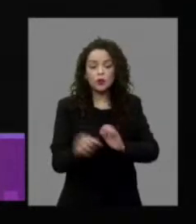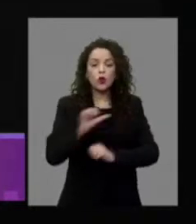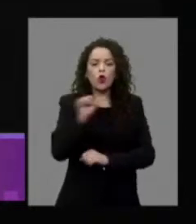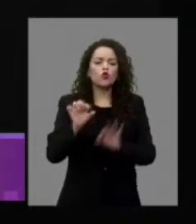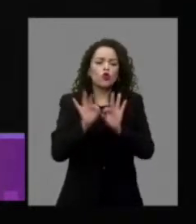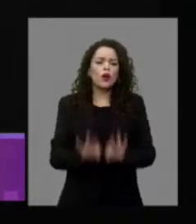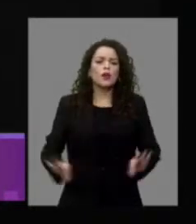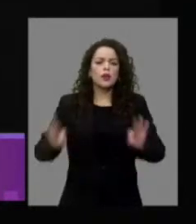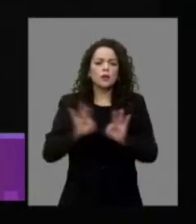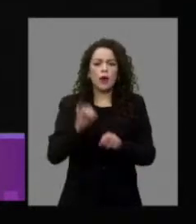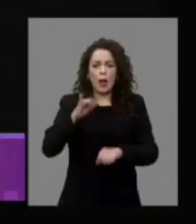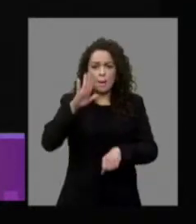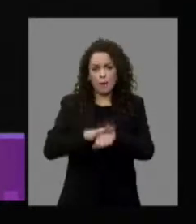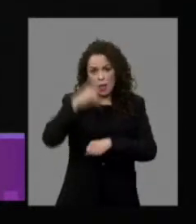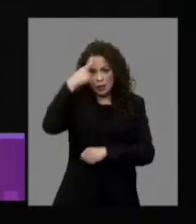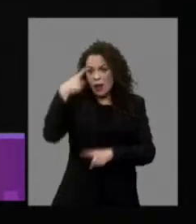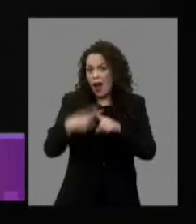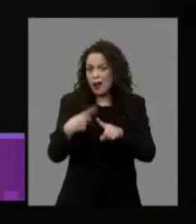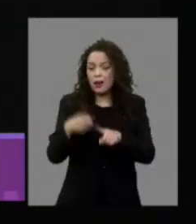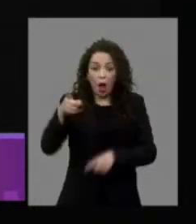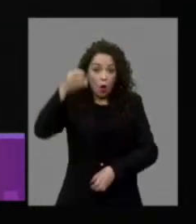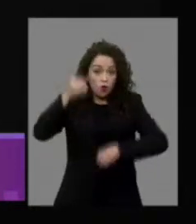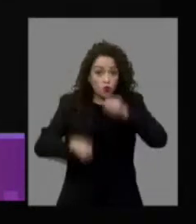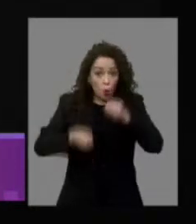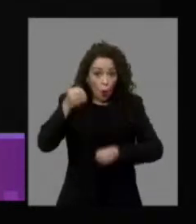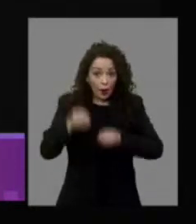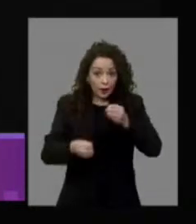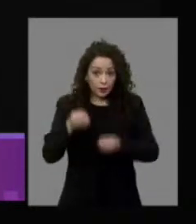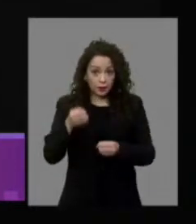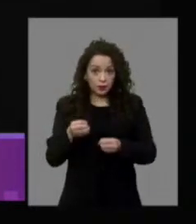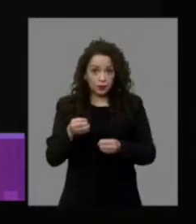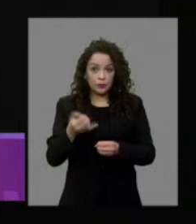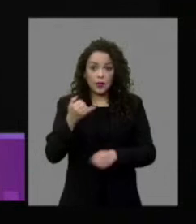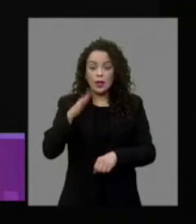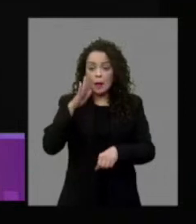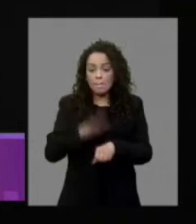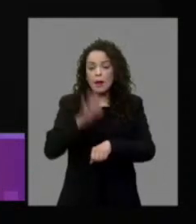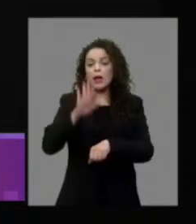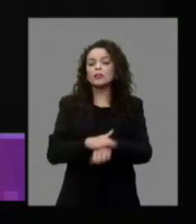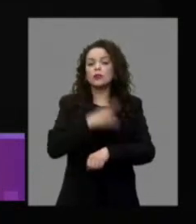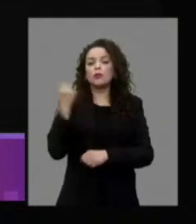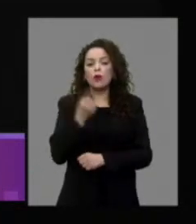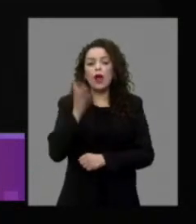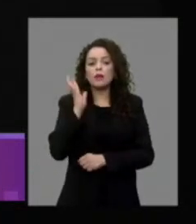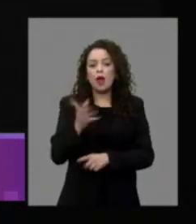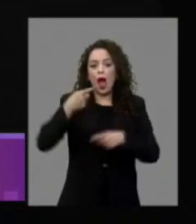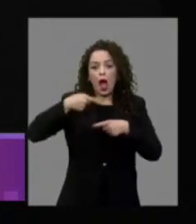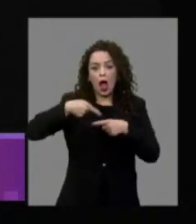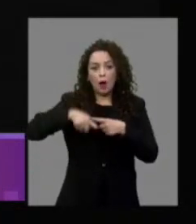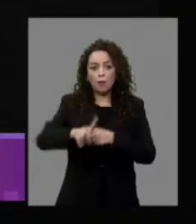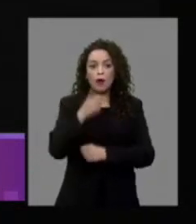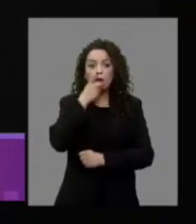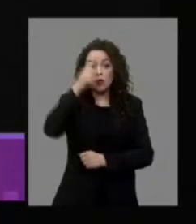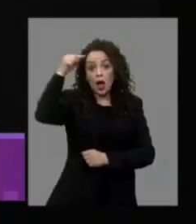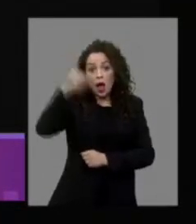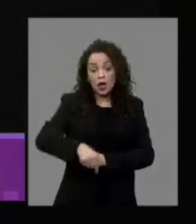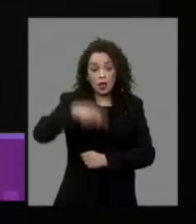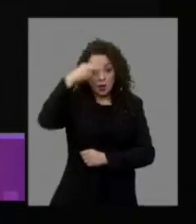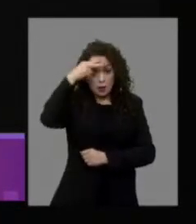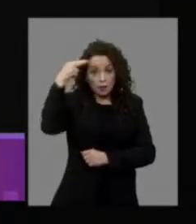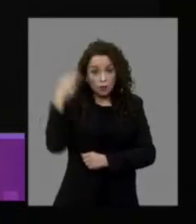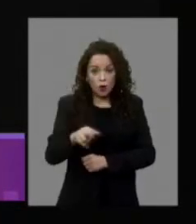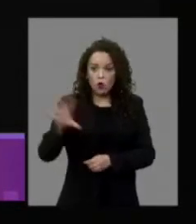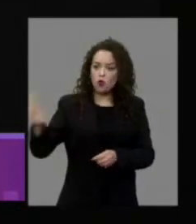sobre todo para los jueces, y sobre todo a raíz de que se estableció que en nuestro país todos